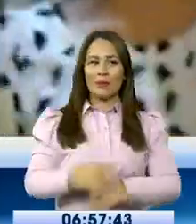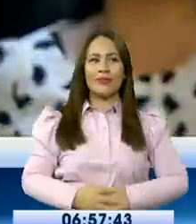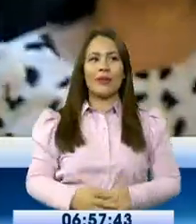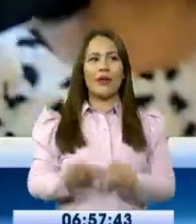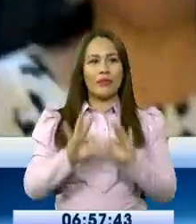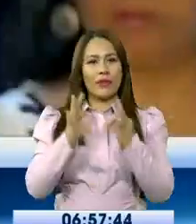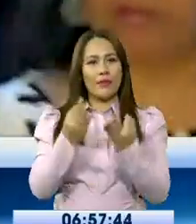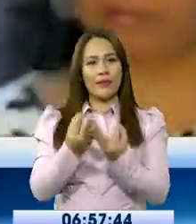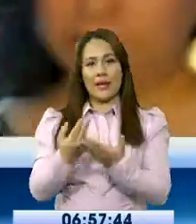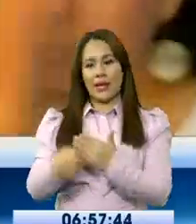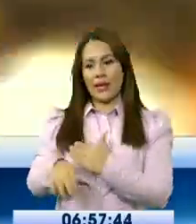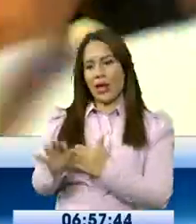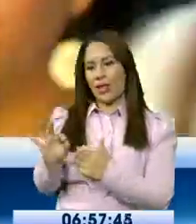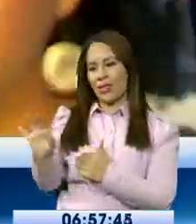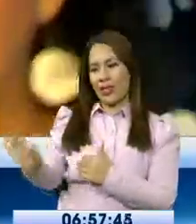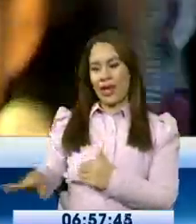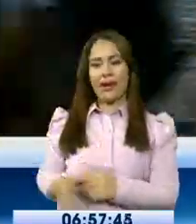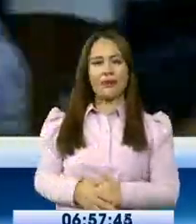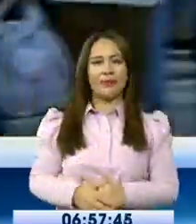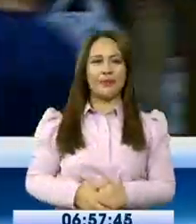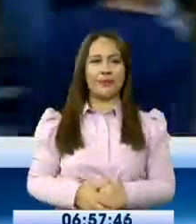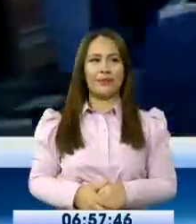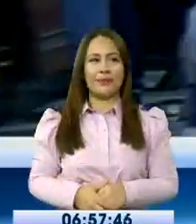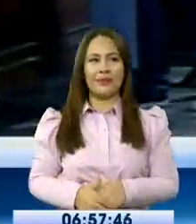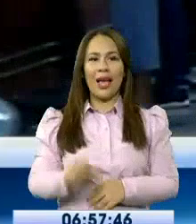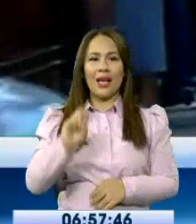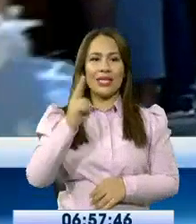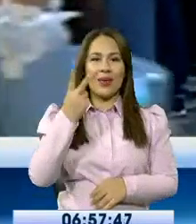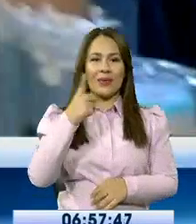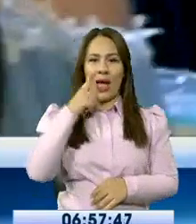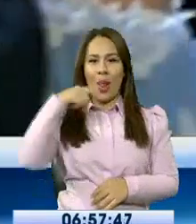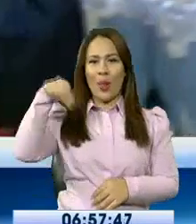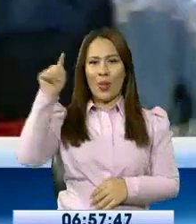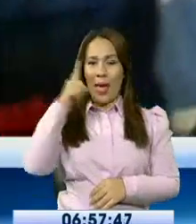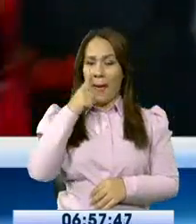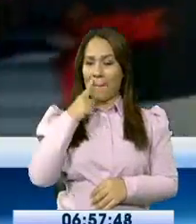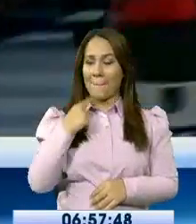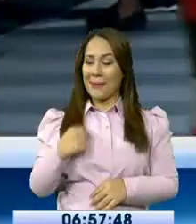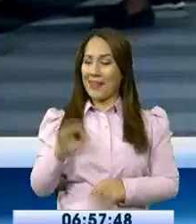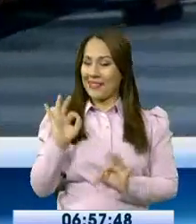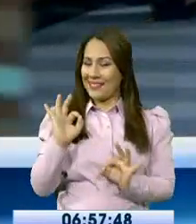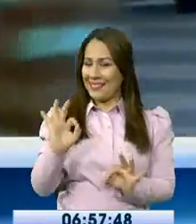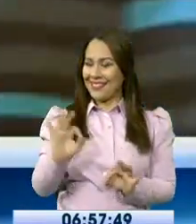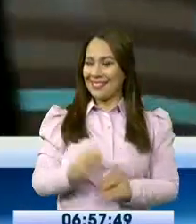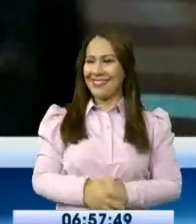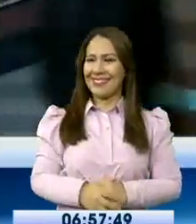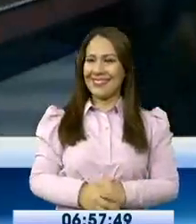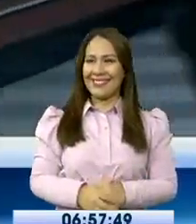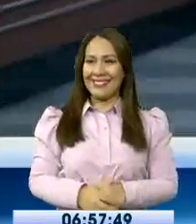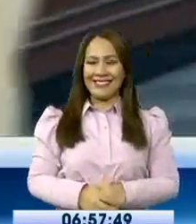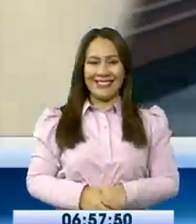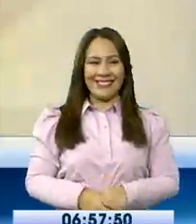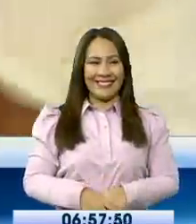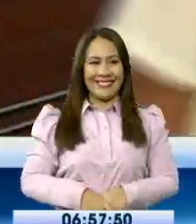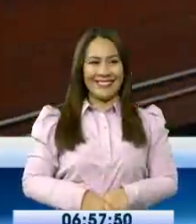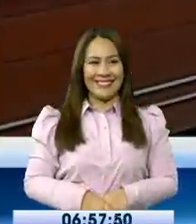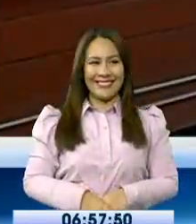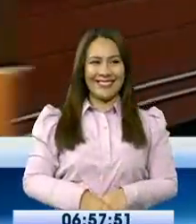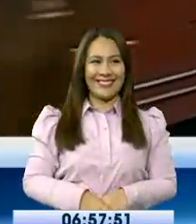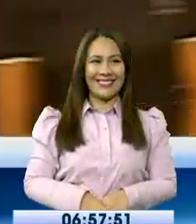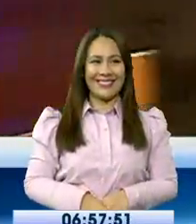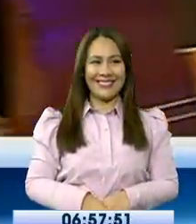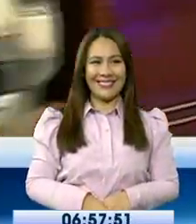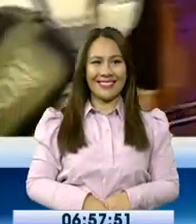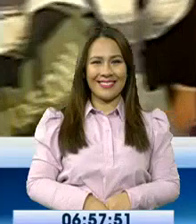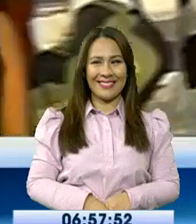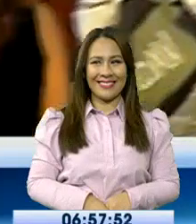familia, los hijos. Y como una segunda luna de miel. ¡Caramba! La felicito. Muy bien, mi señora. Diviértase mucho.